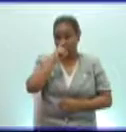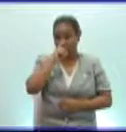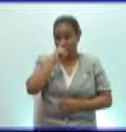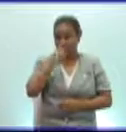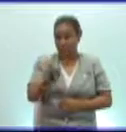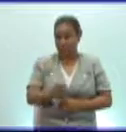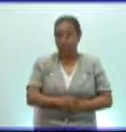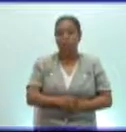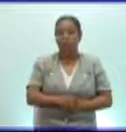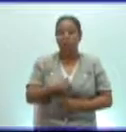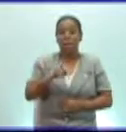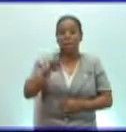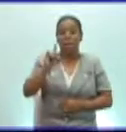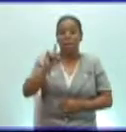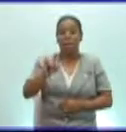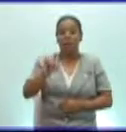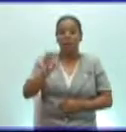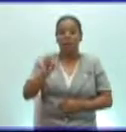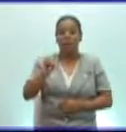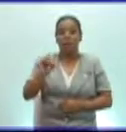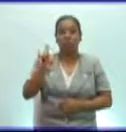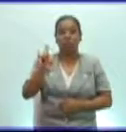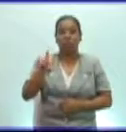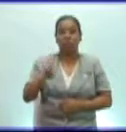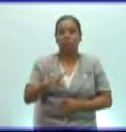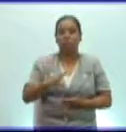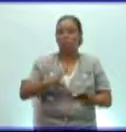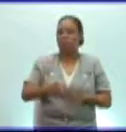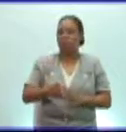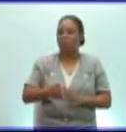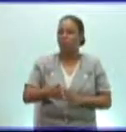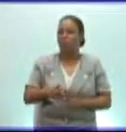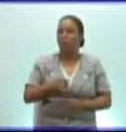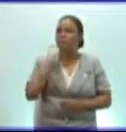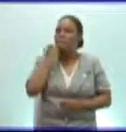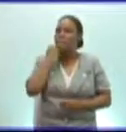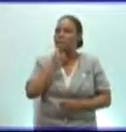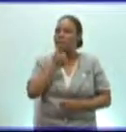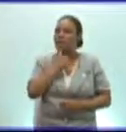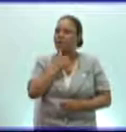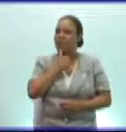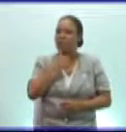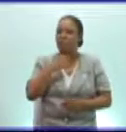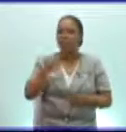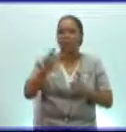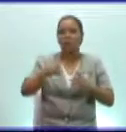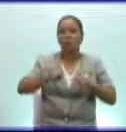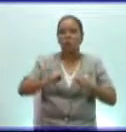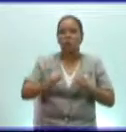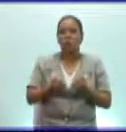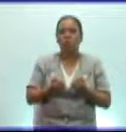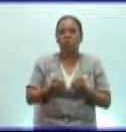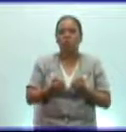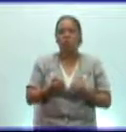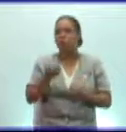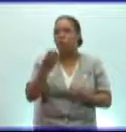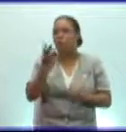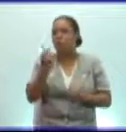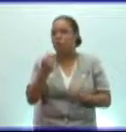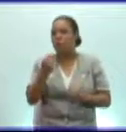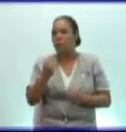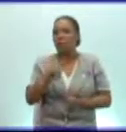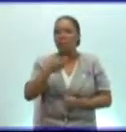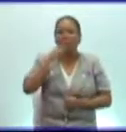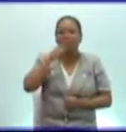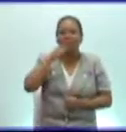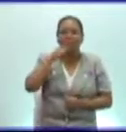1909, una medida más práctica para medir los valores de la acidez o la basicidad del